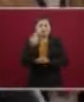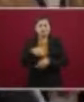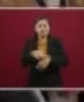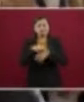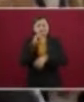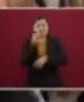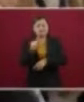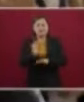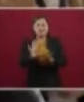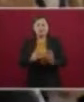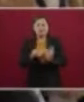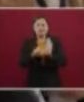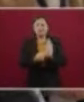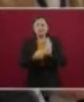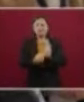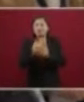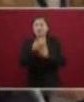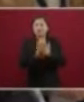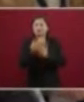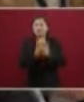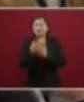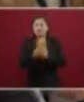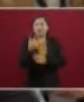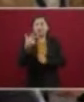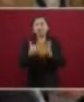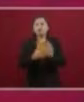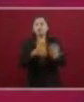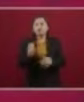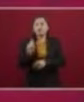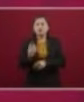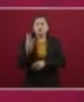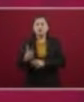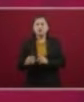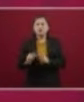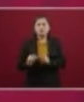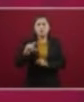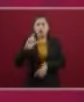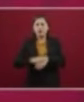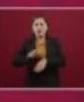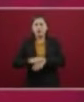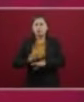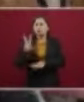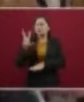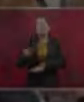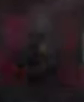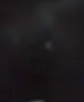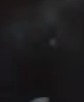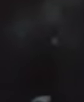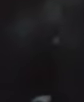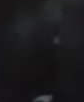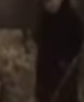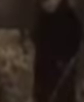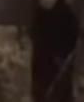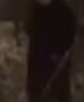momento, Miguel Ángel Yunes, al mes y medio de haber tomado posesión, también utilizó ese criterio del observador. Es decir, miren, la violencia sigue muy